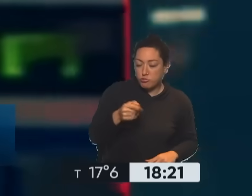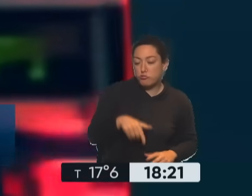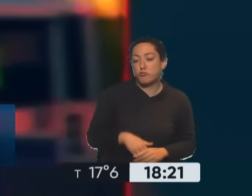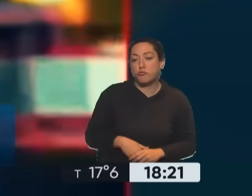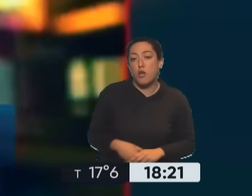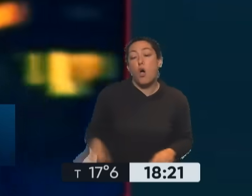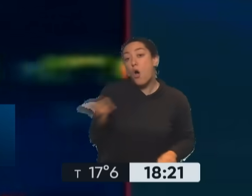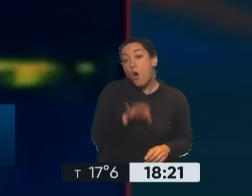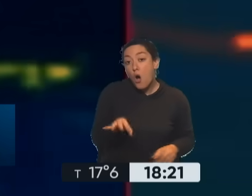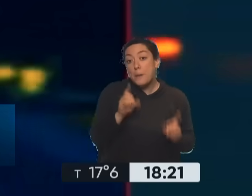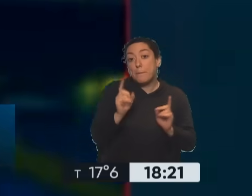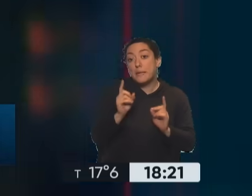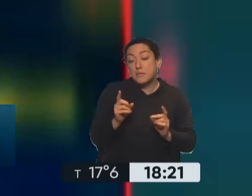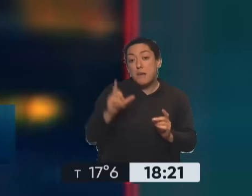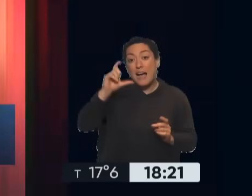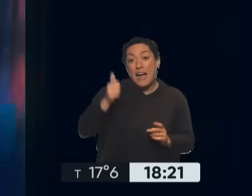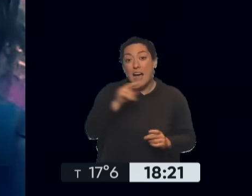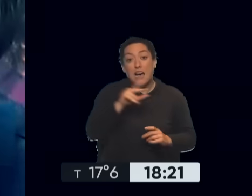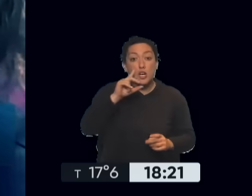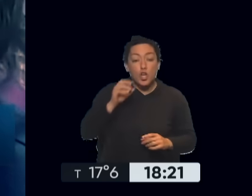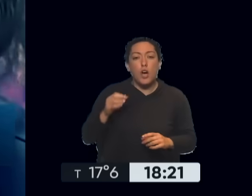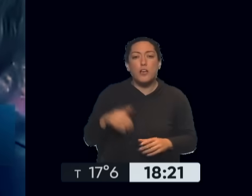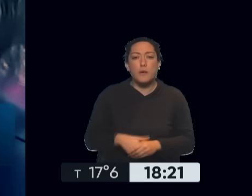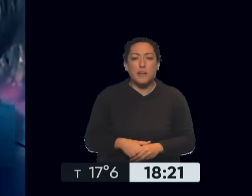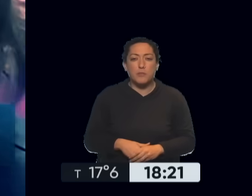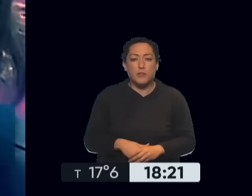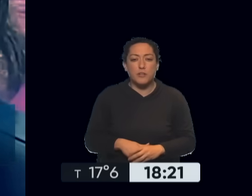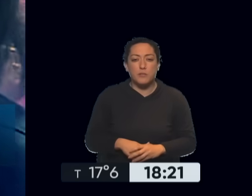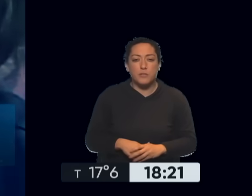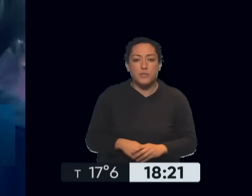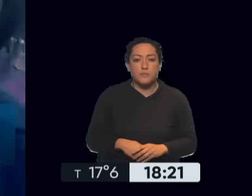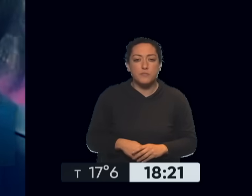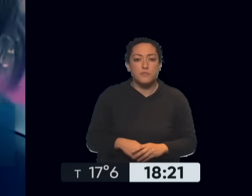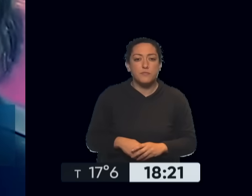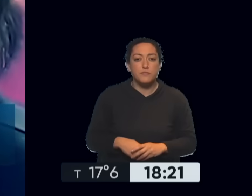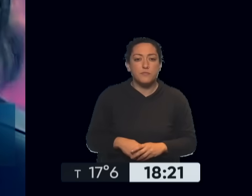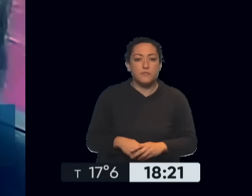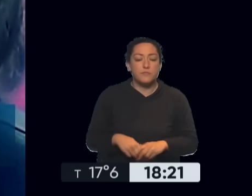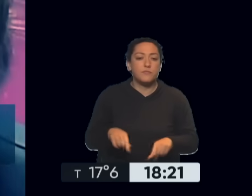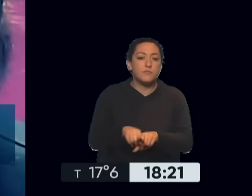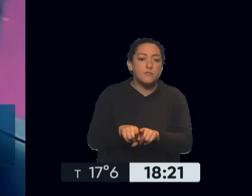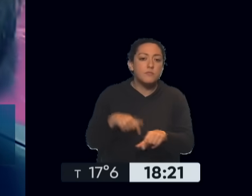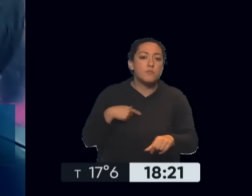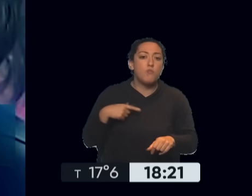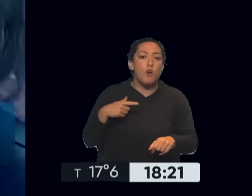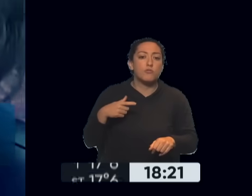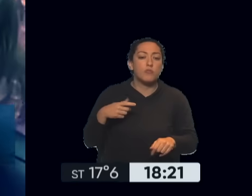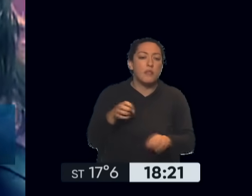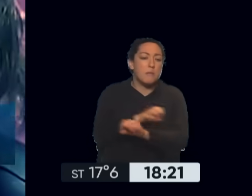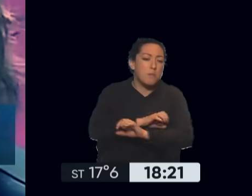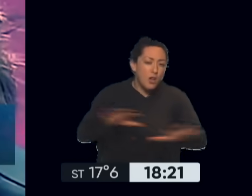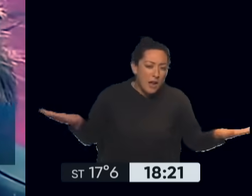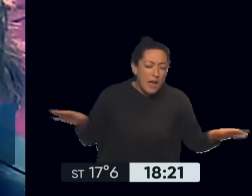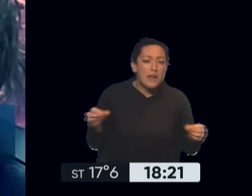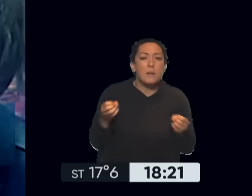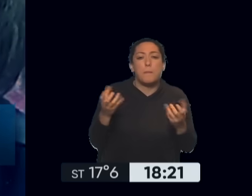o como la propia Elisa Carrió, ¿no? Y eso deja afuera a los radicales que, salvo 2 o 3 excepciones, son deplorables porque en el fondo